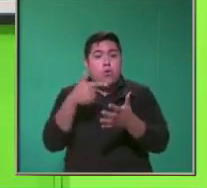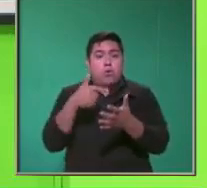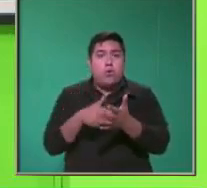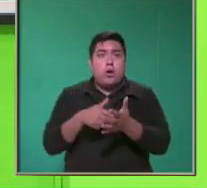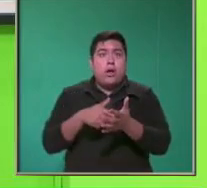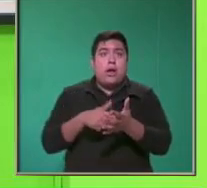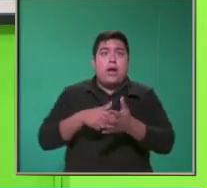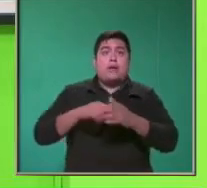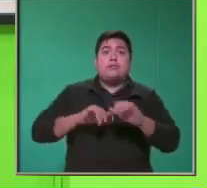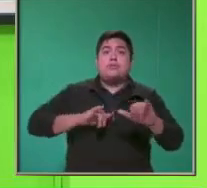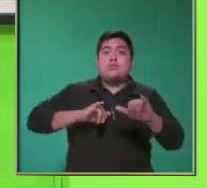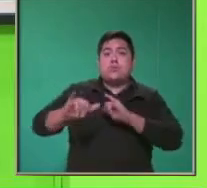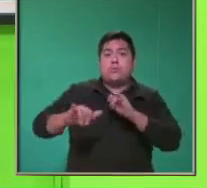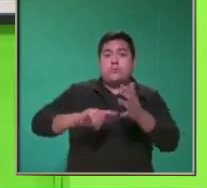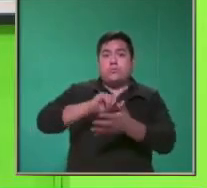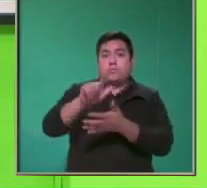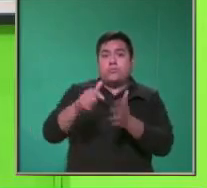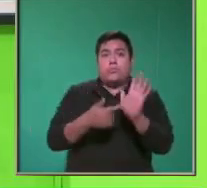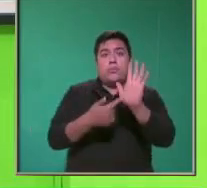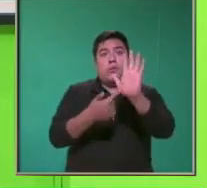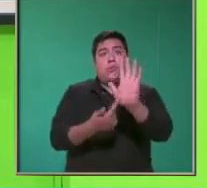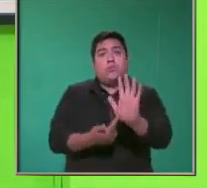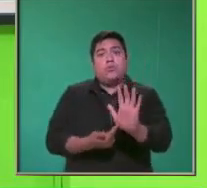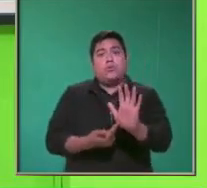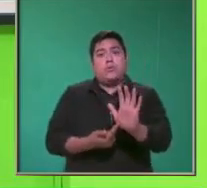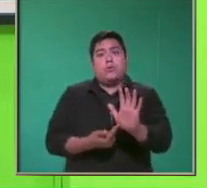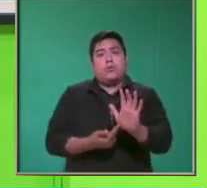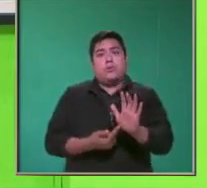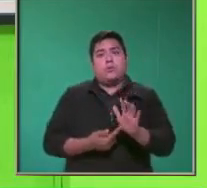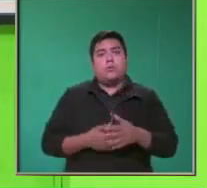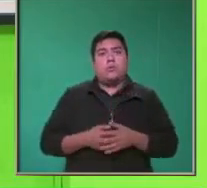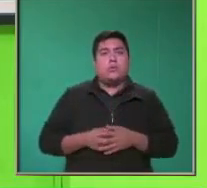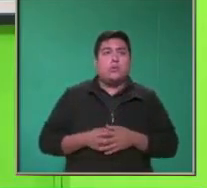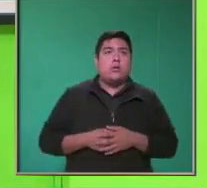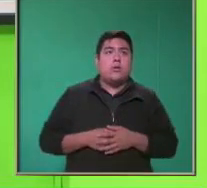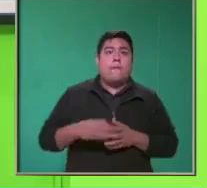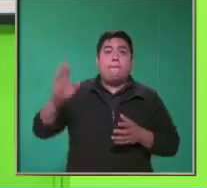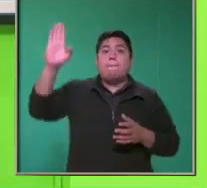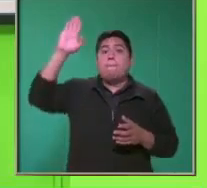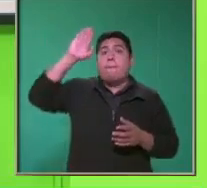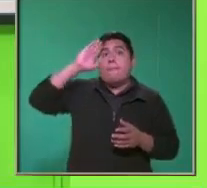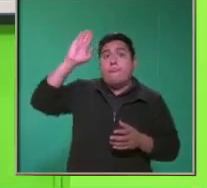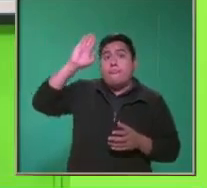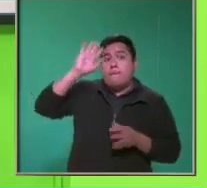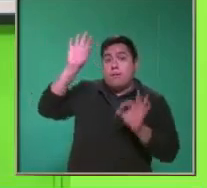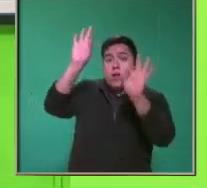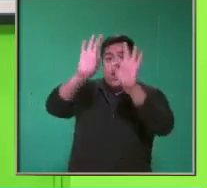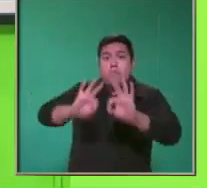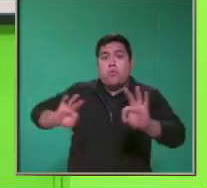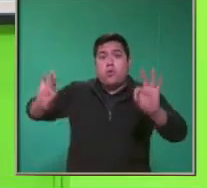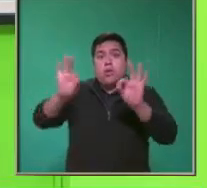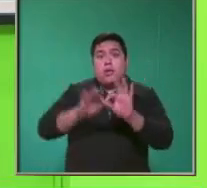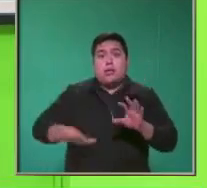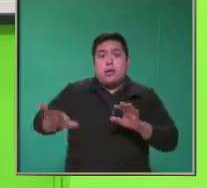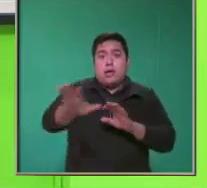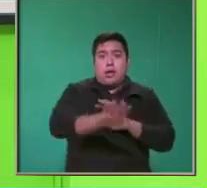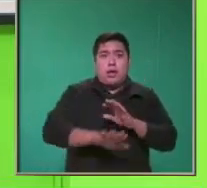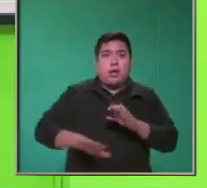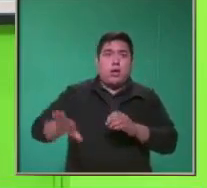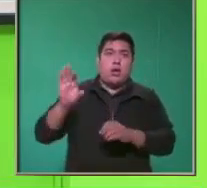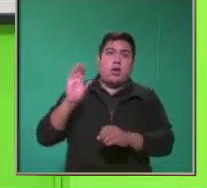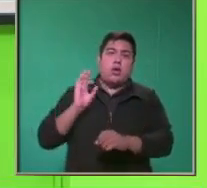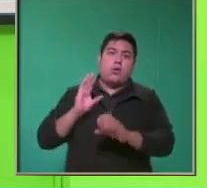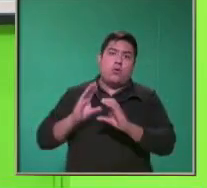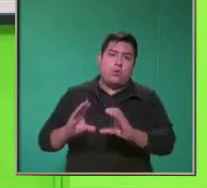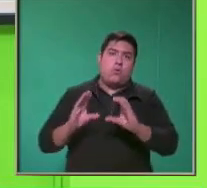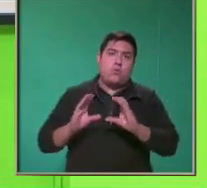que te presentaron en el video nos hace reflexionar en la importancia que tiene su protección.